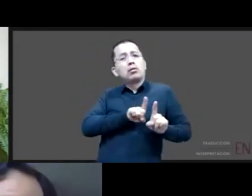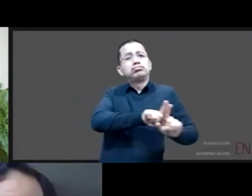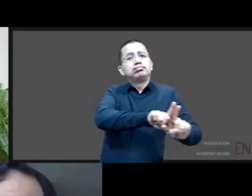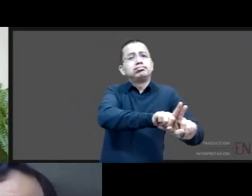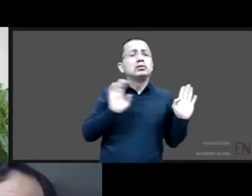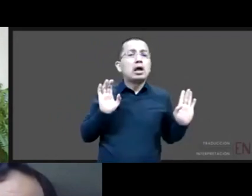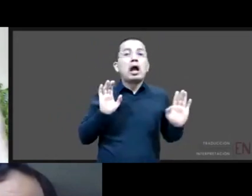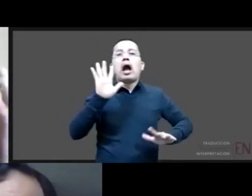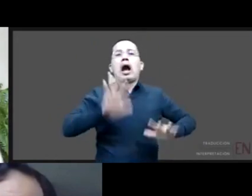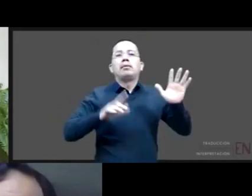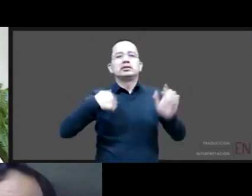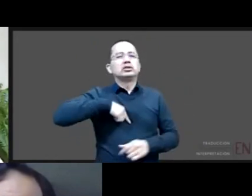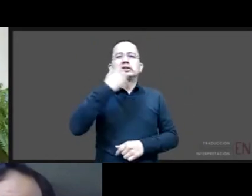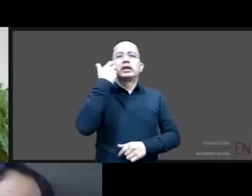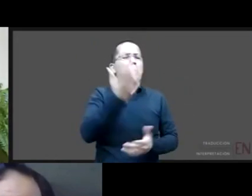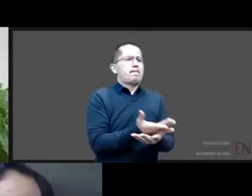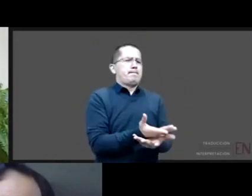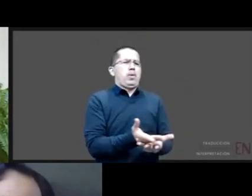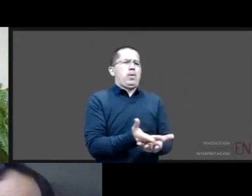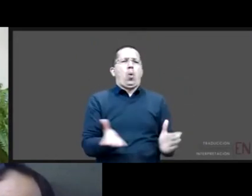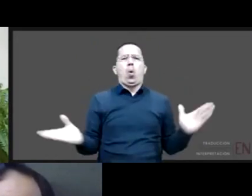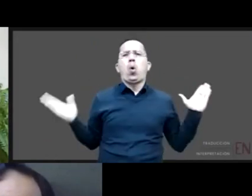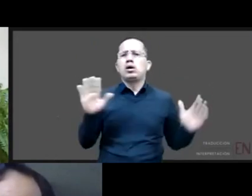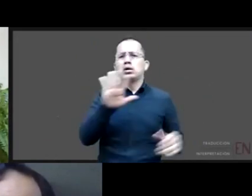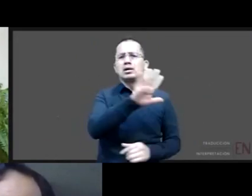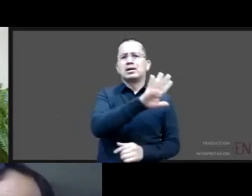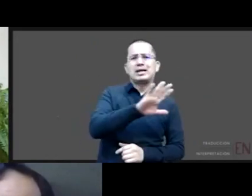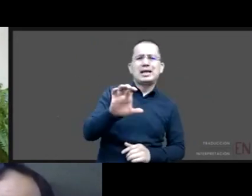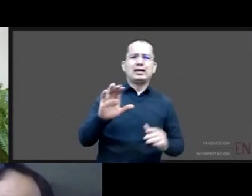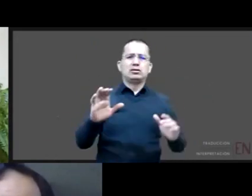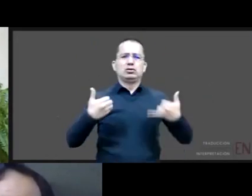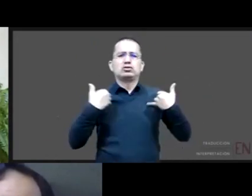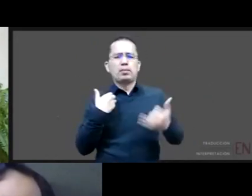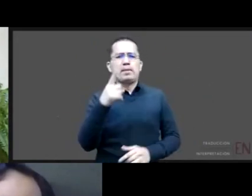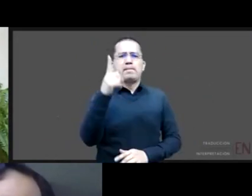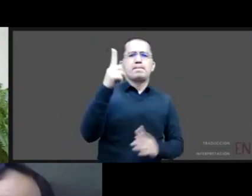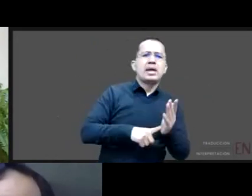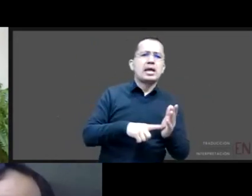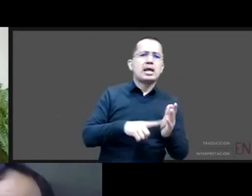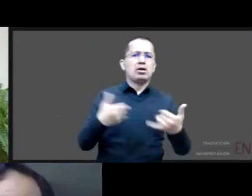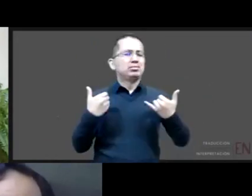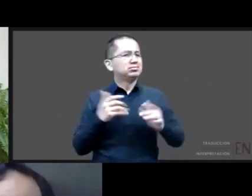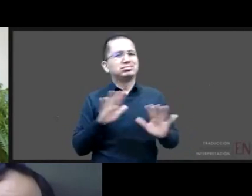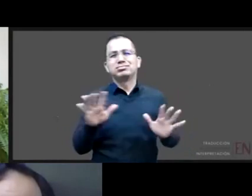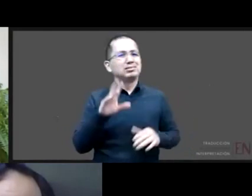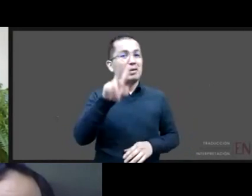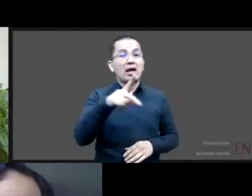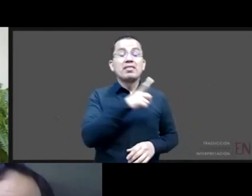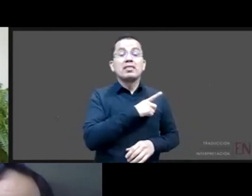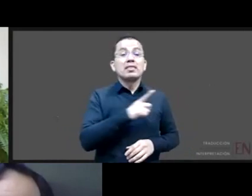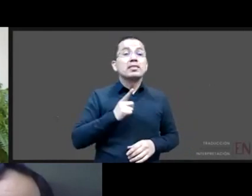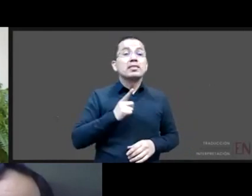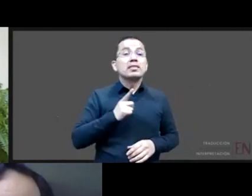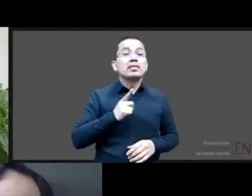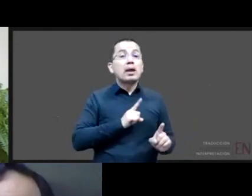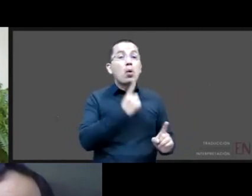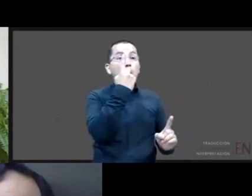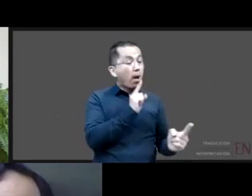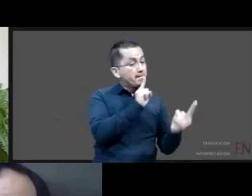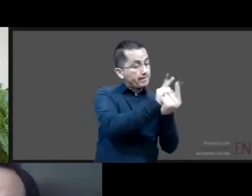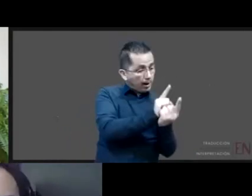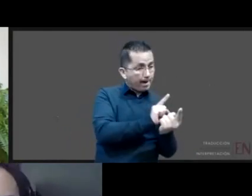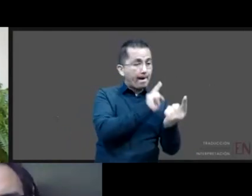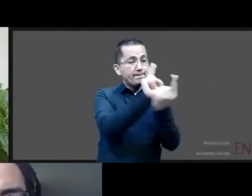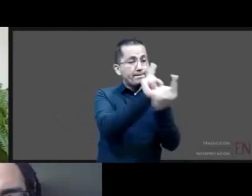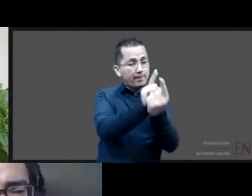ampliar pues no sé con 500 mil y sabemos que las estrategias más efectivas se hacen con esa cercanía de uno a uno